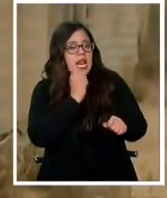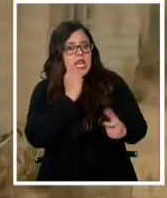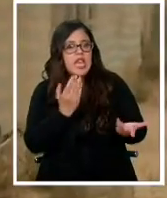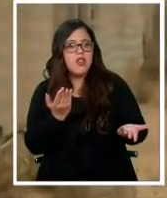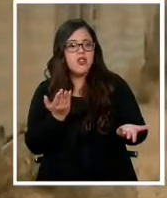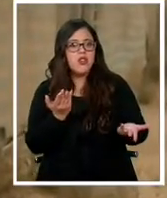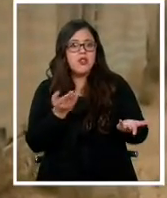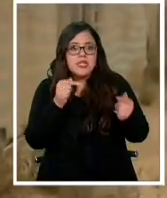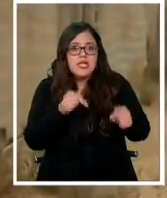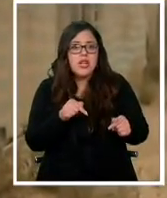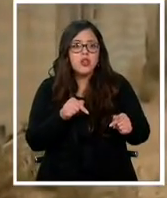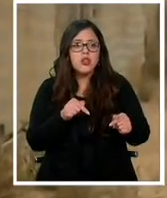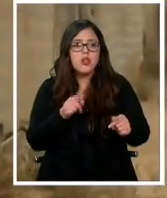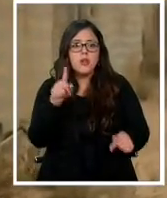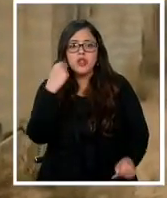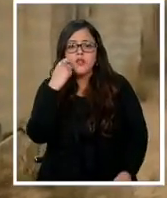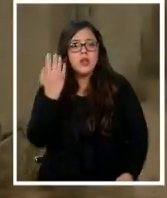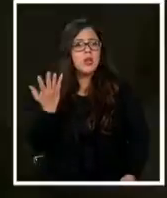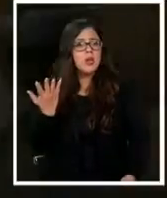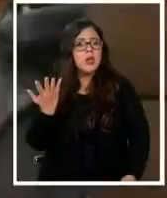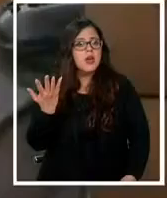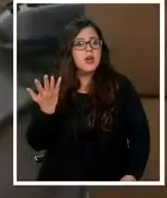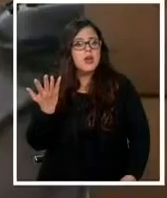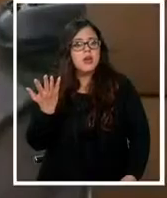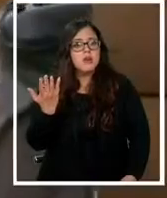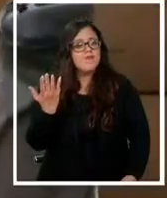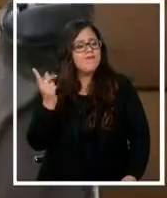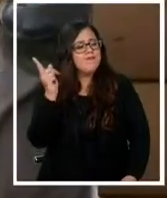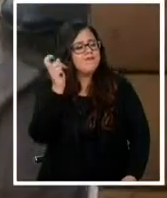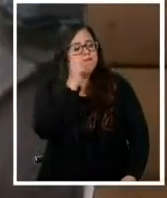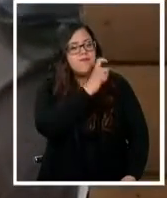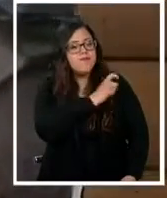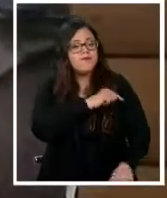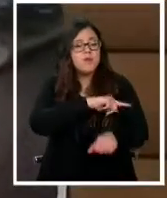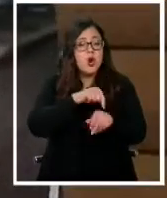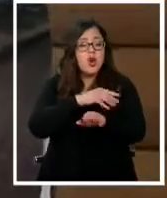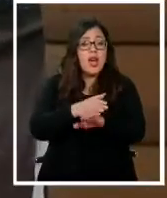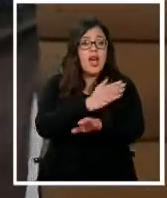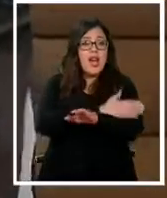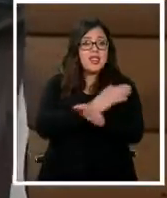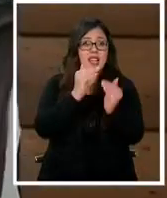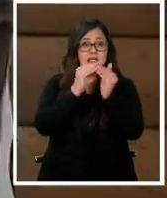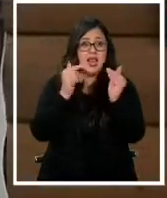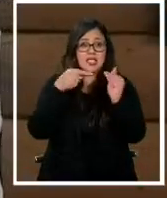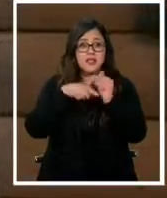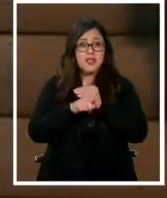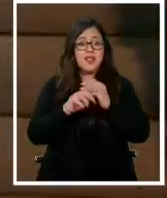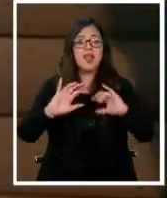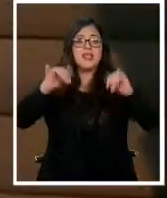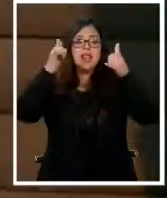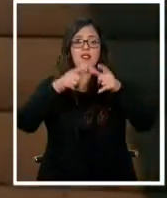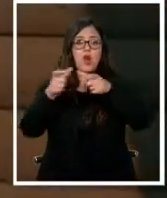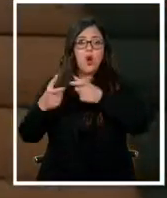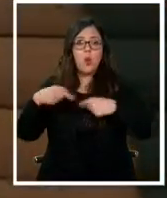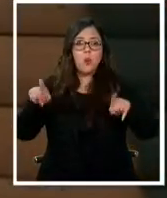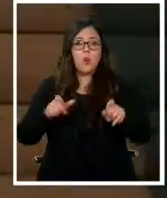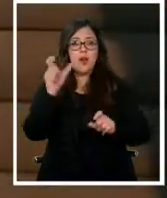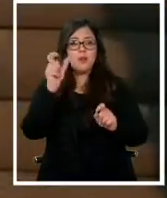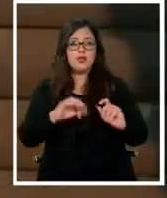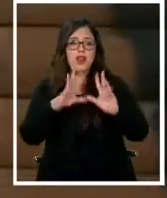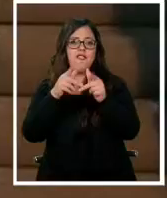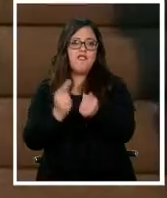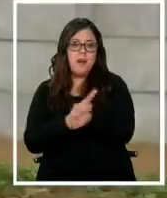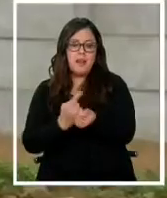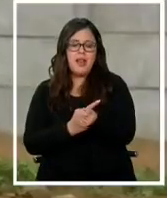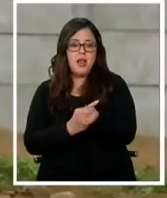que nos pase esto, para nosotros es muy chocante. Horas antes, al interior de la vivienda, habían celebrado el cumpleaños de un